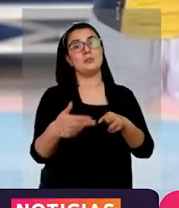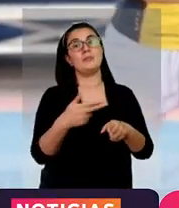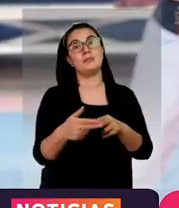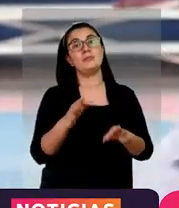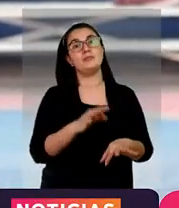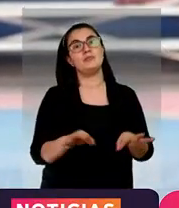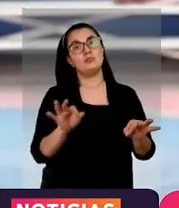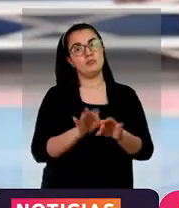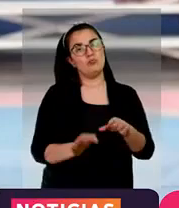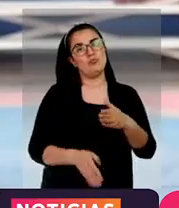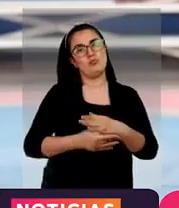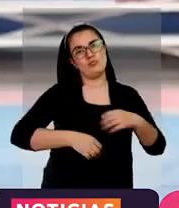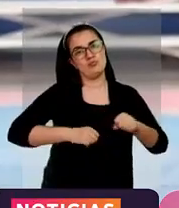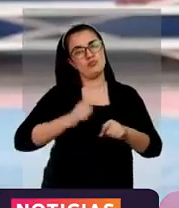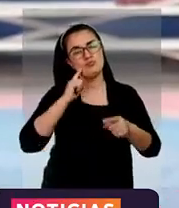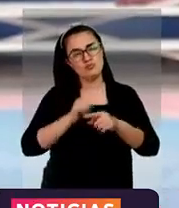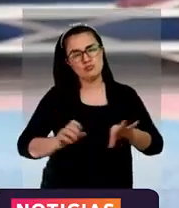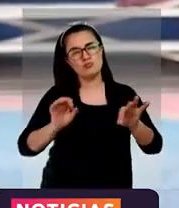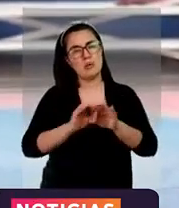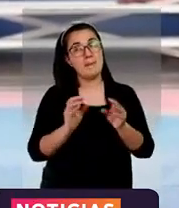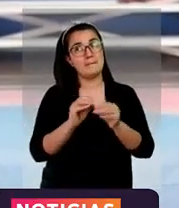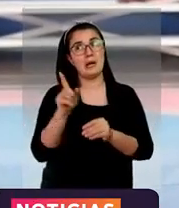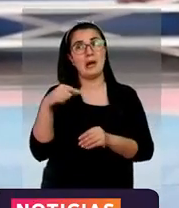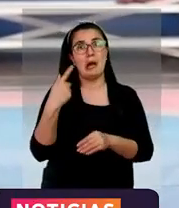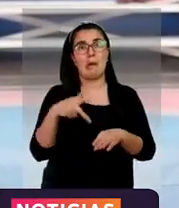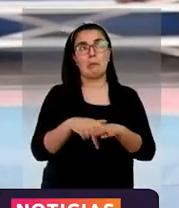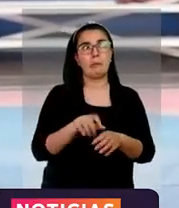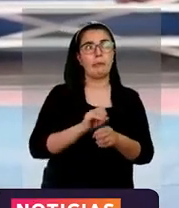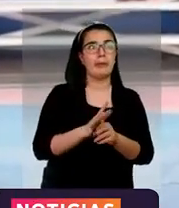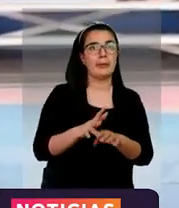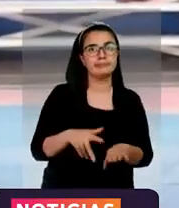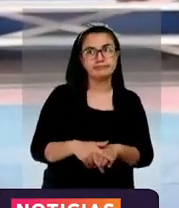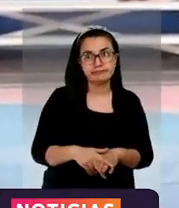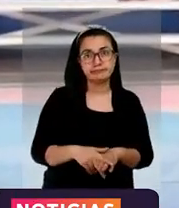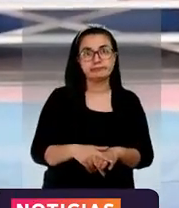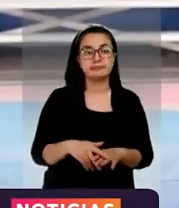reactivando esta disciplina que con la pandemia pausó su práctica por ser un deporte de contacto.